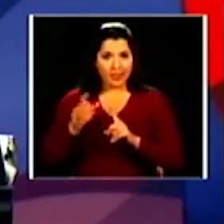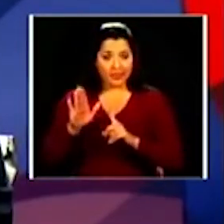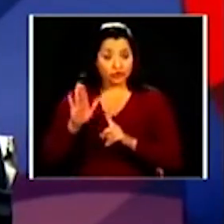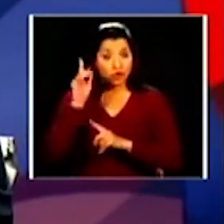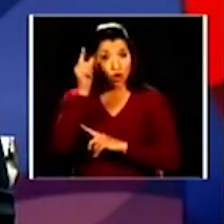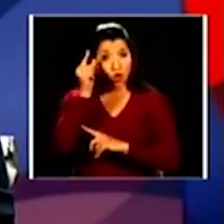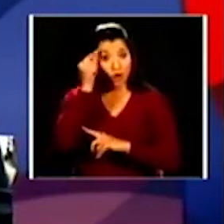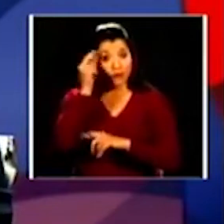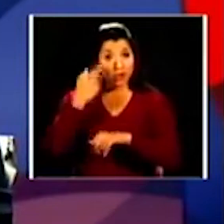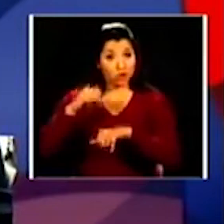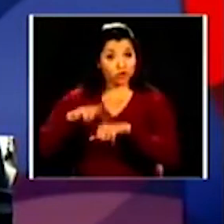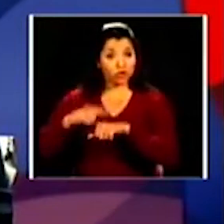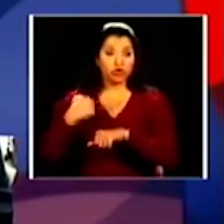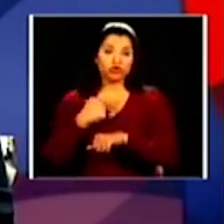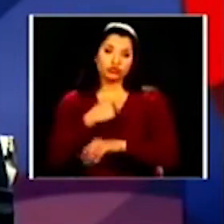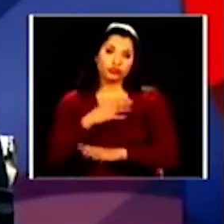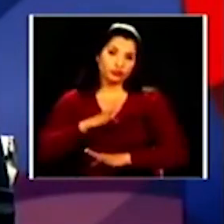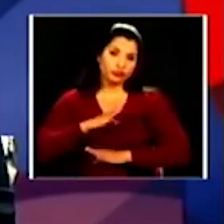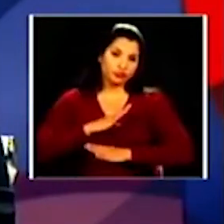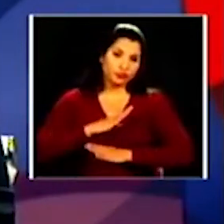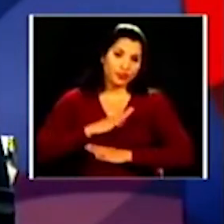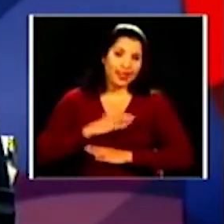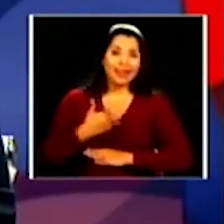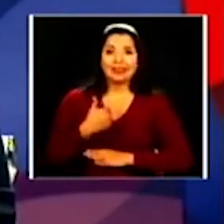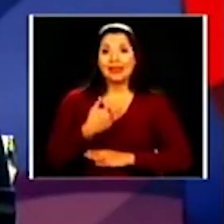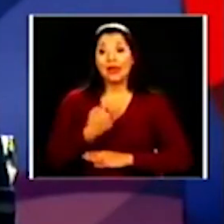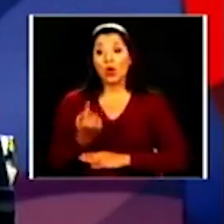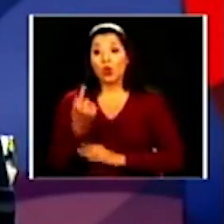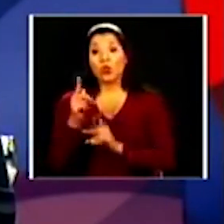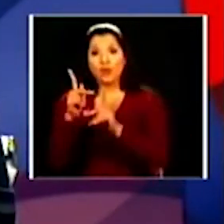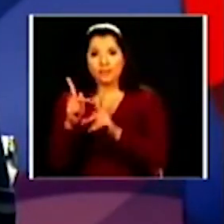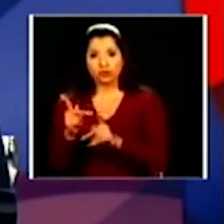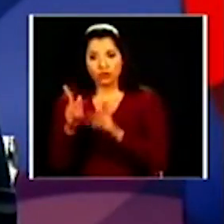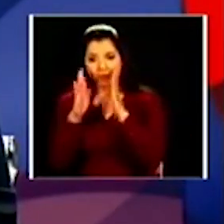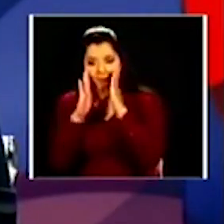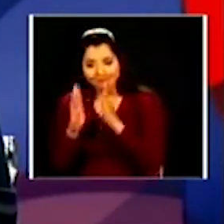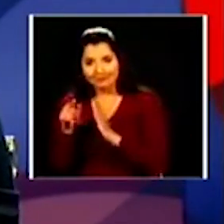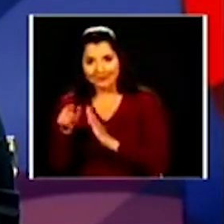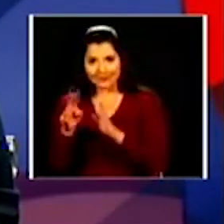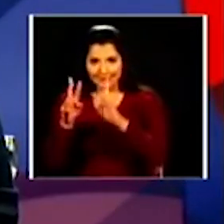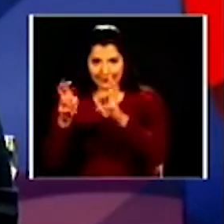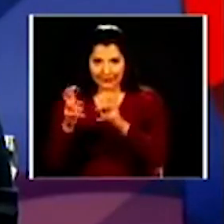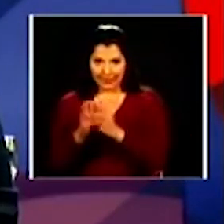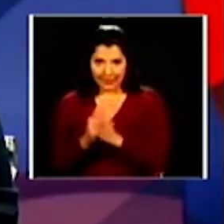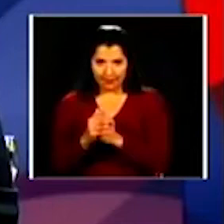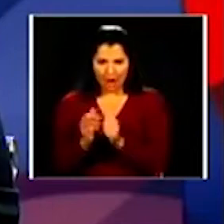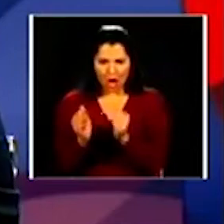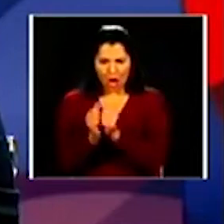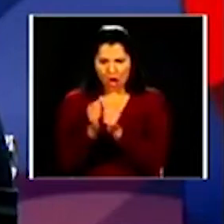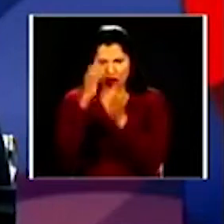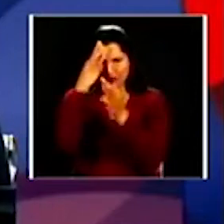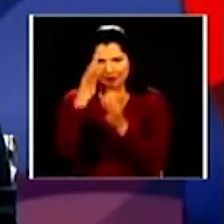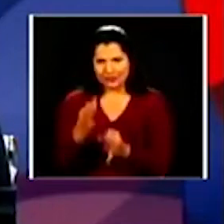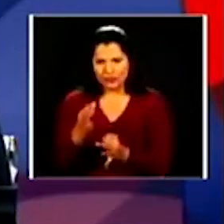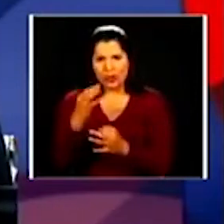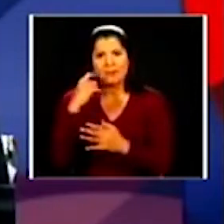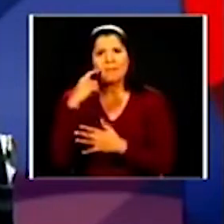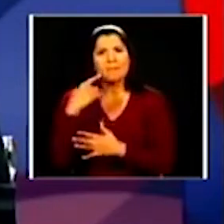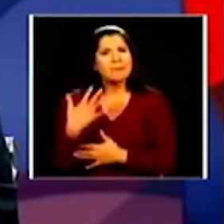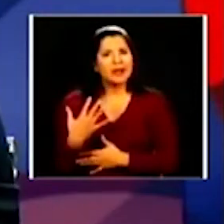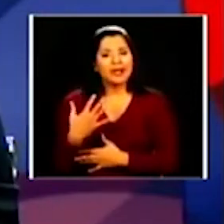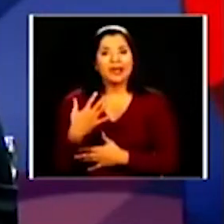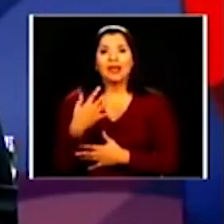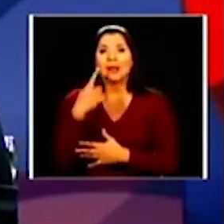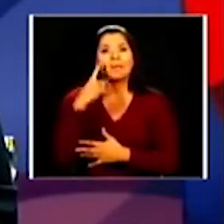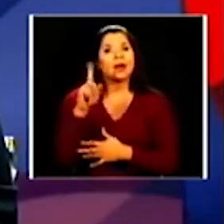cual a nosotros nos complace tener una persona que lleve esta materia también adelante con decisión para no sacarla de